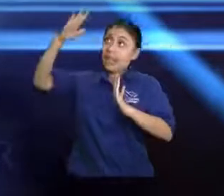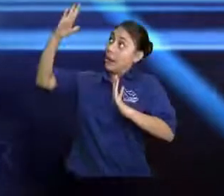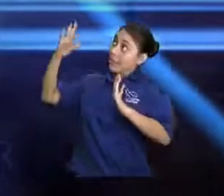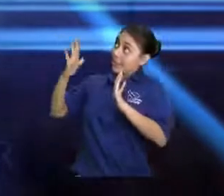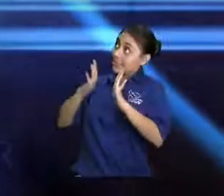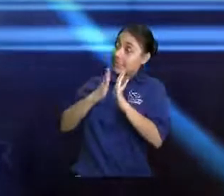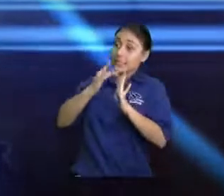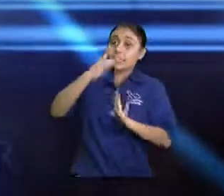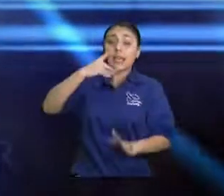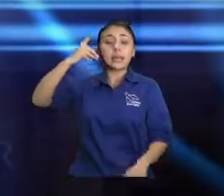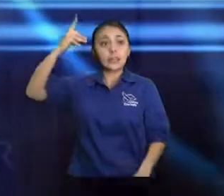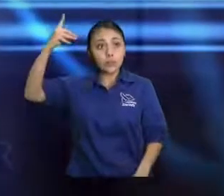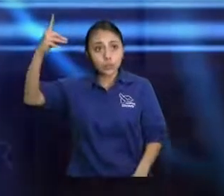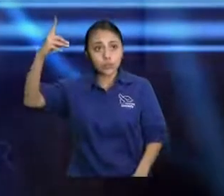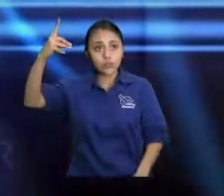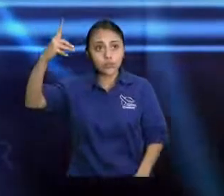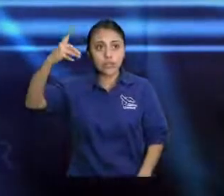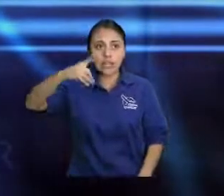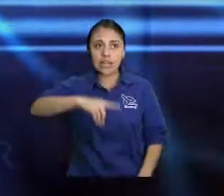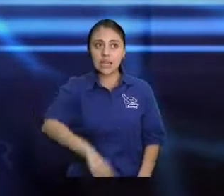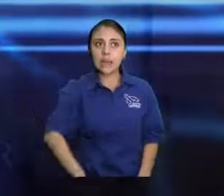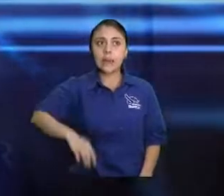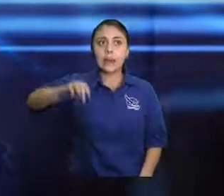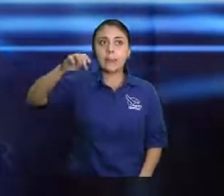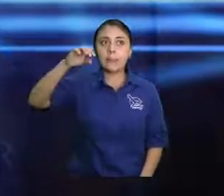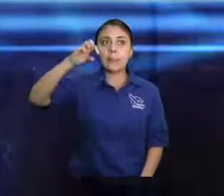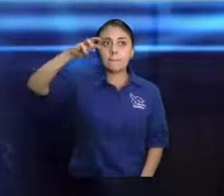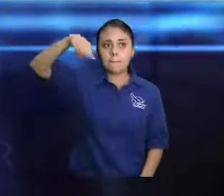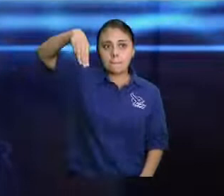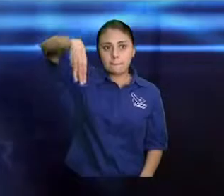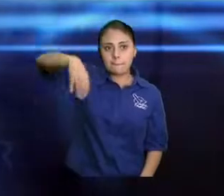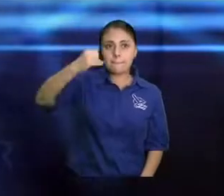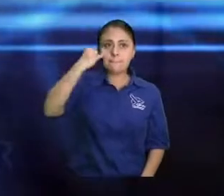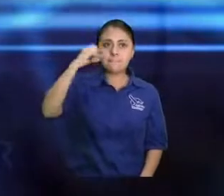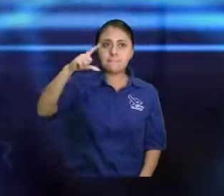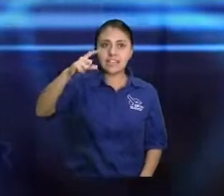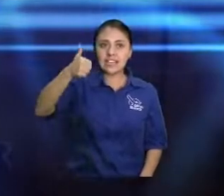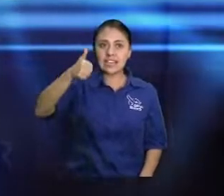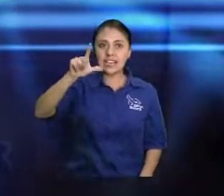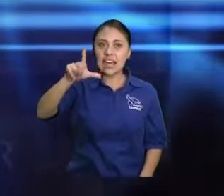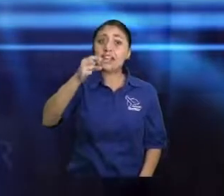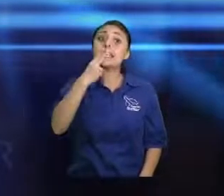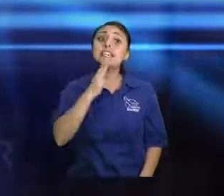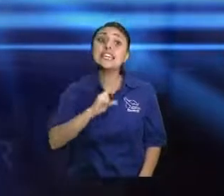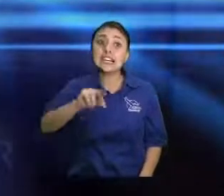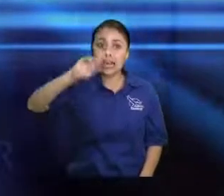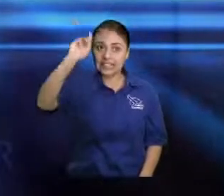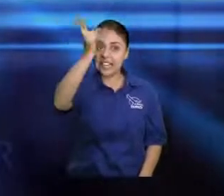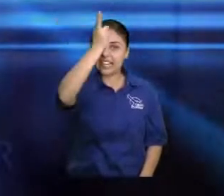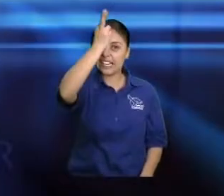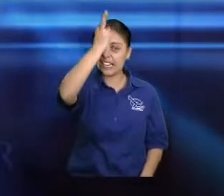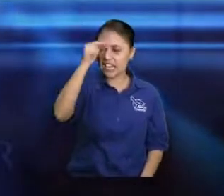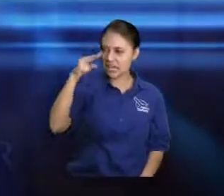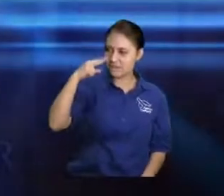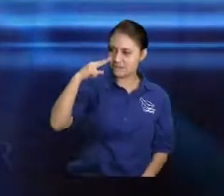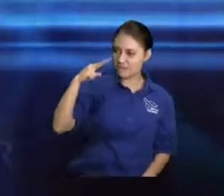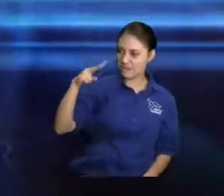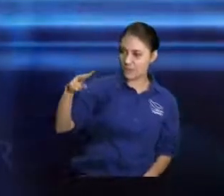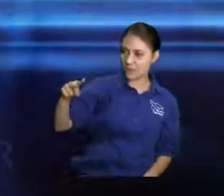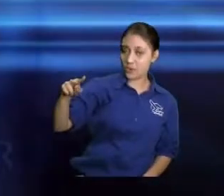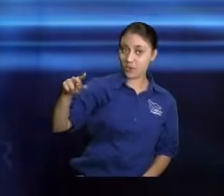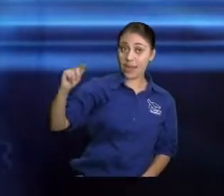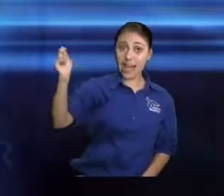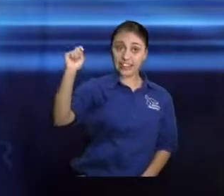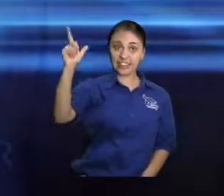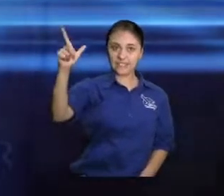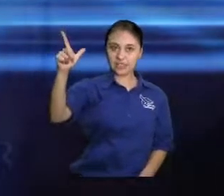de Saúl, miró desde la ventana y vio al rey David saltando y danzando delante del Señor, y lo menospreció